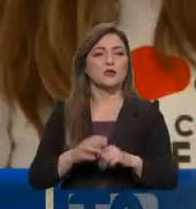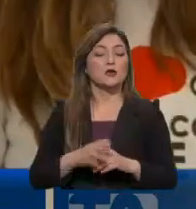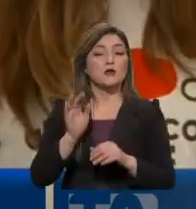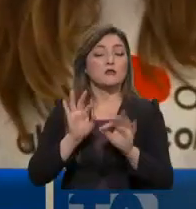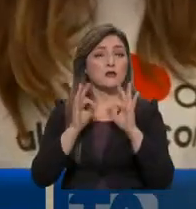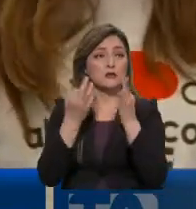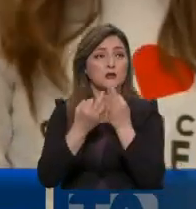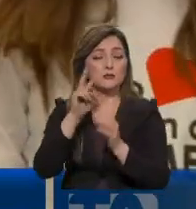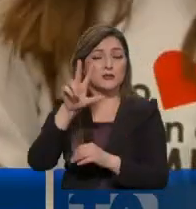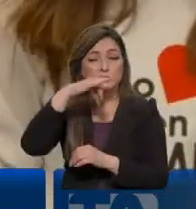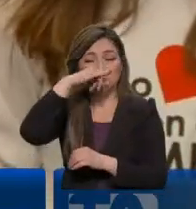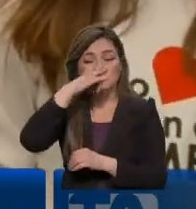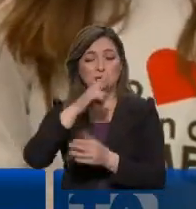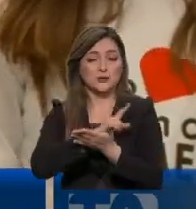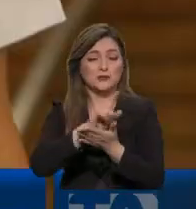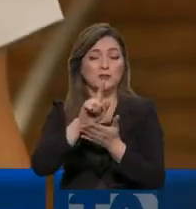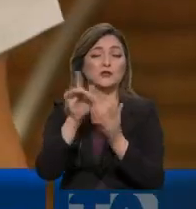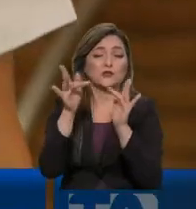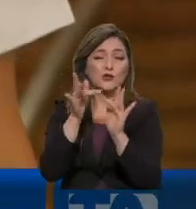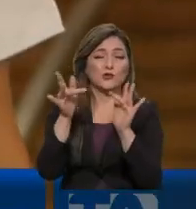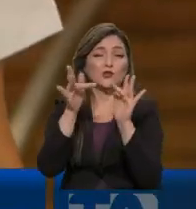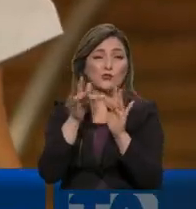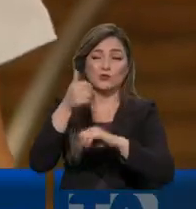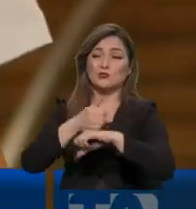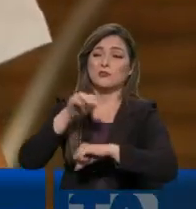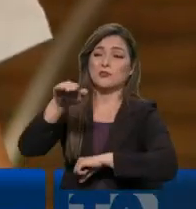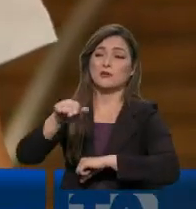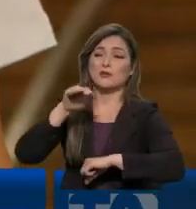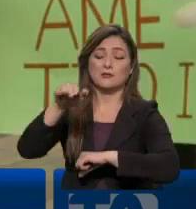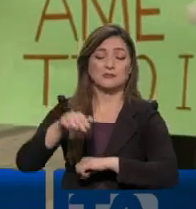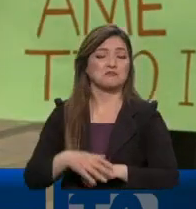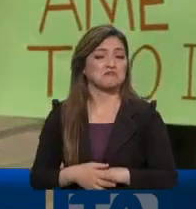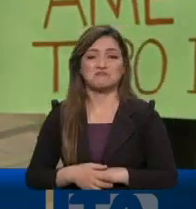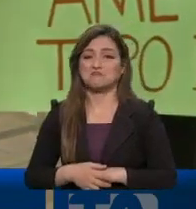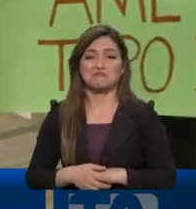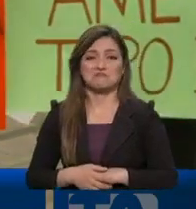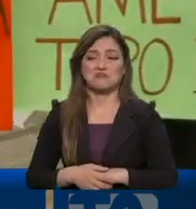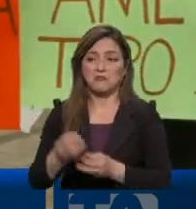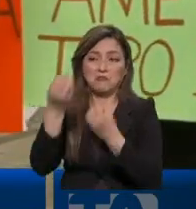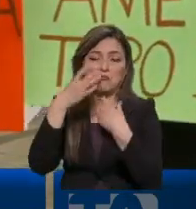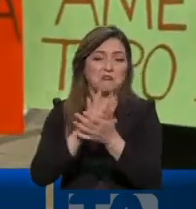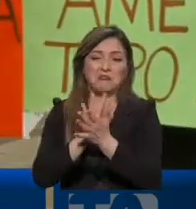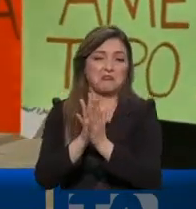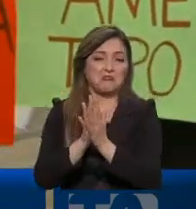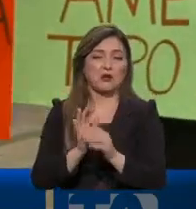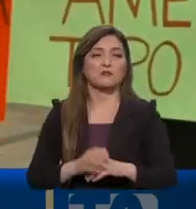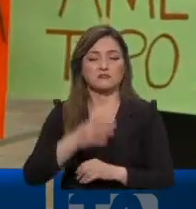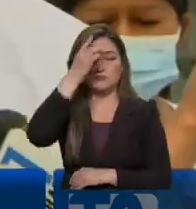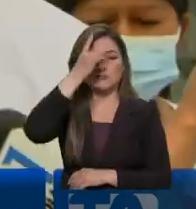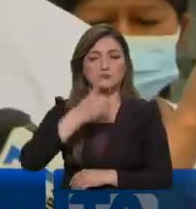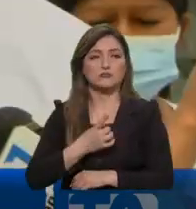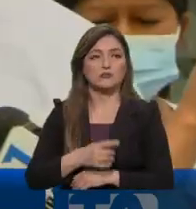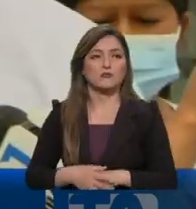menores aseguran que durante semanas intentaron comunicarse con las autoridades y ante la falta de un pronunciamiento tuvieron que tomar esta